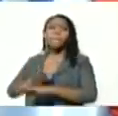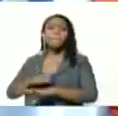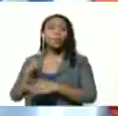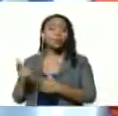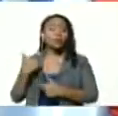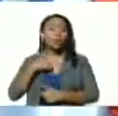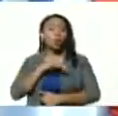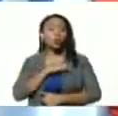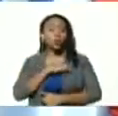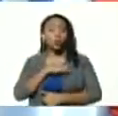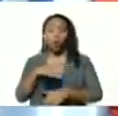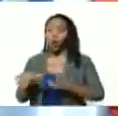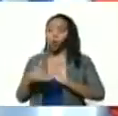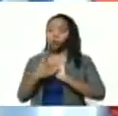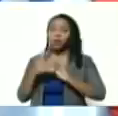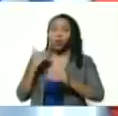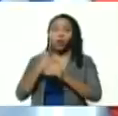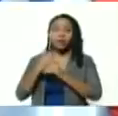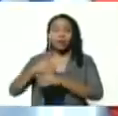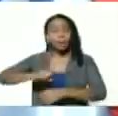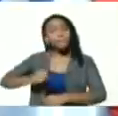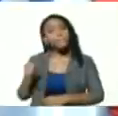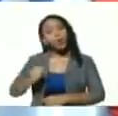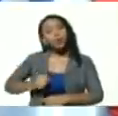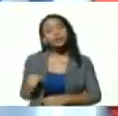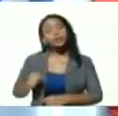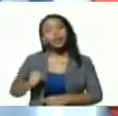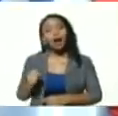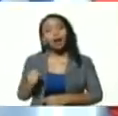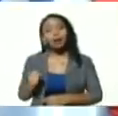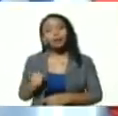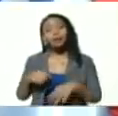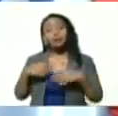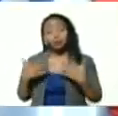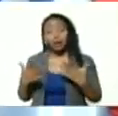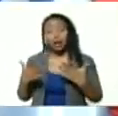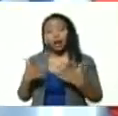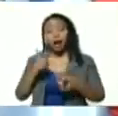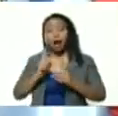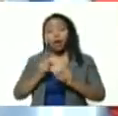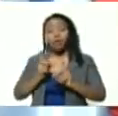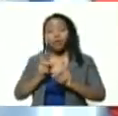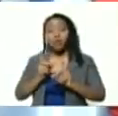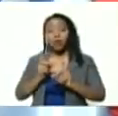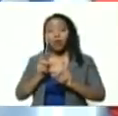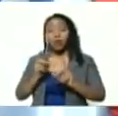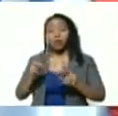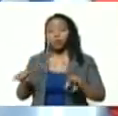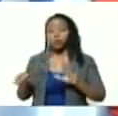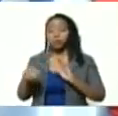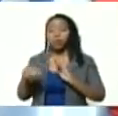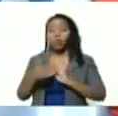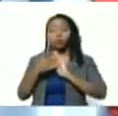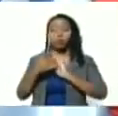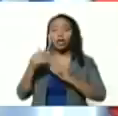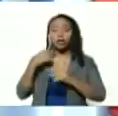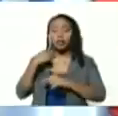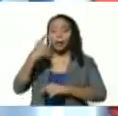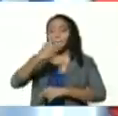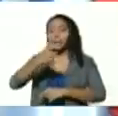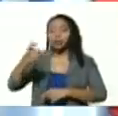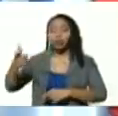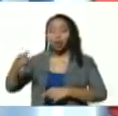nosotros estamos en contra de funcionarios policiales que en alcabalas agarran a ciudadanos